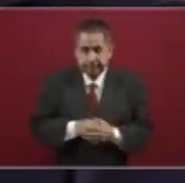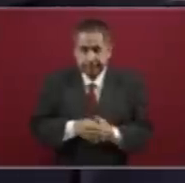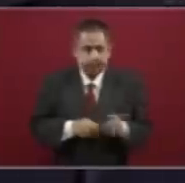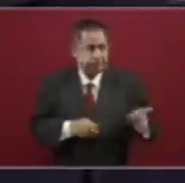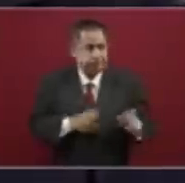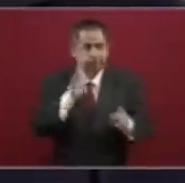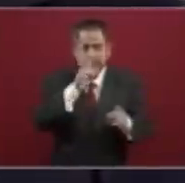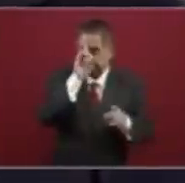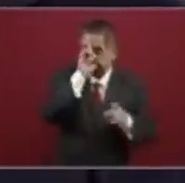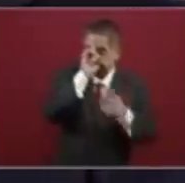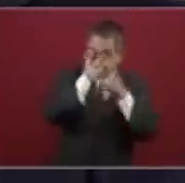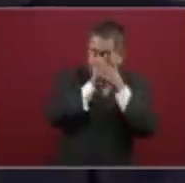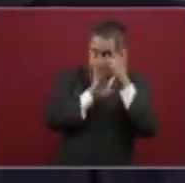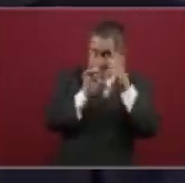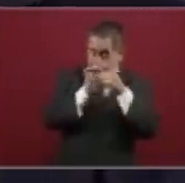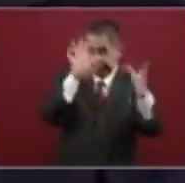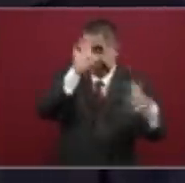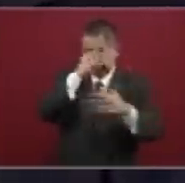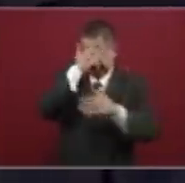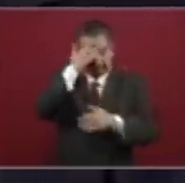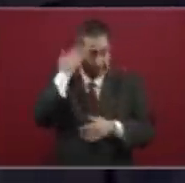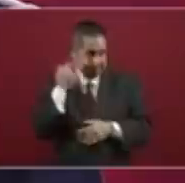padecen de amnesia,